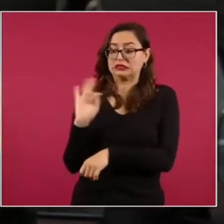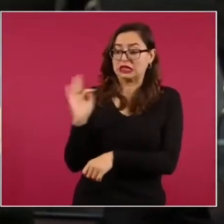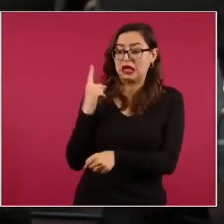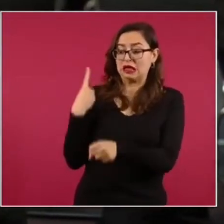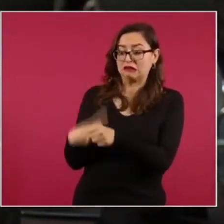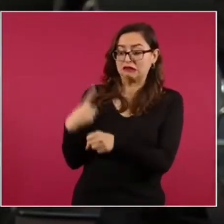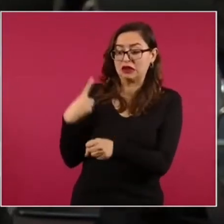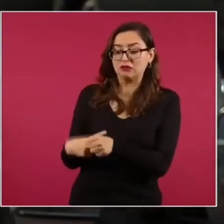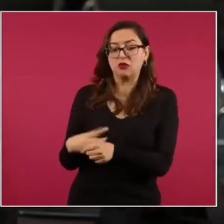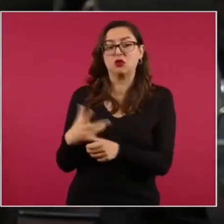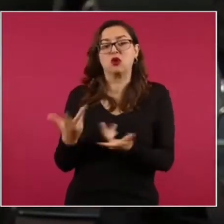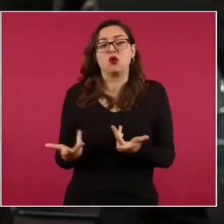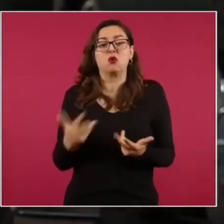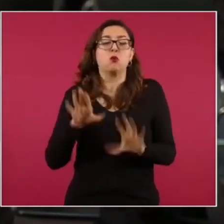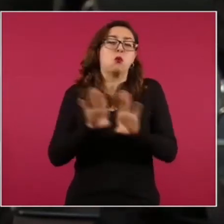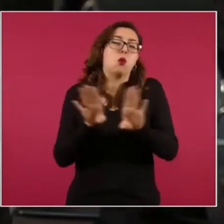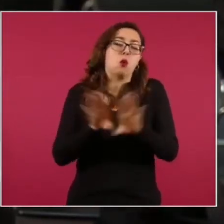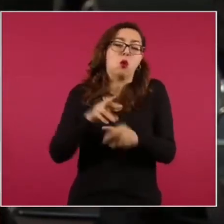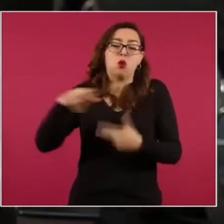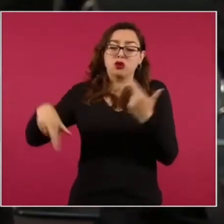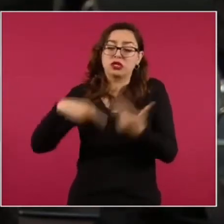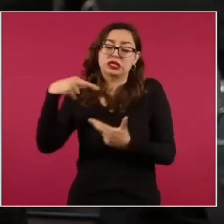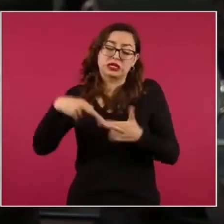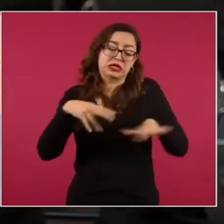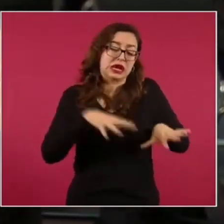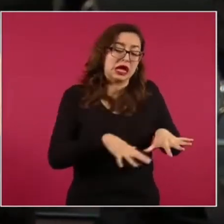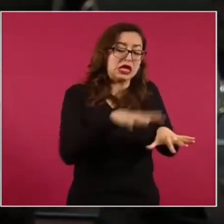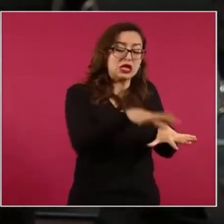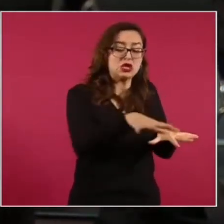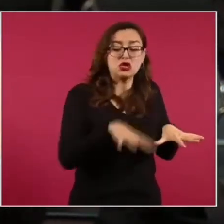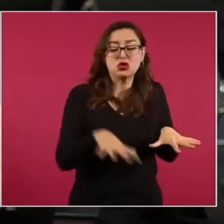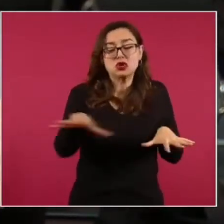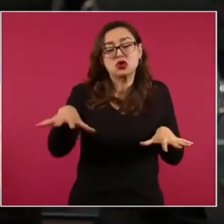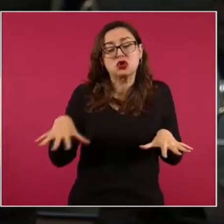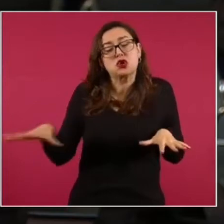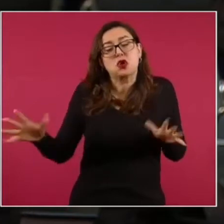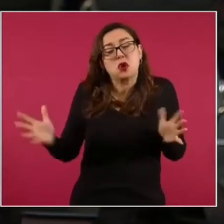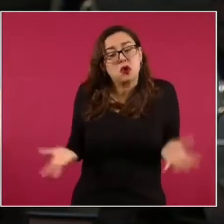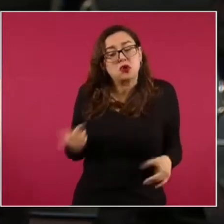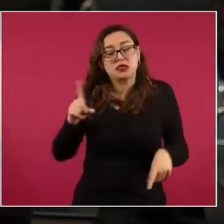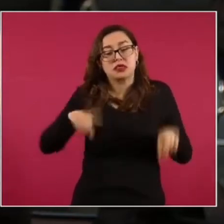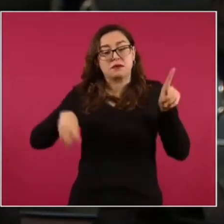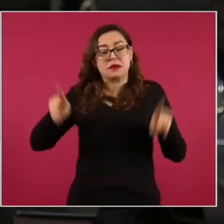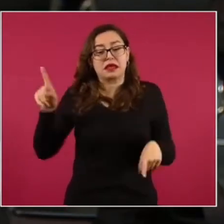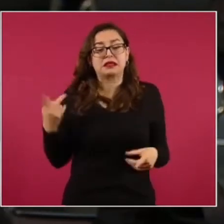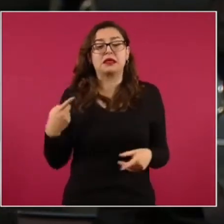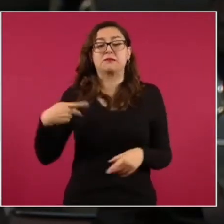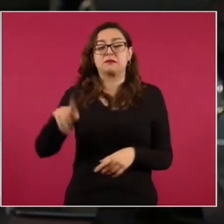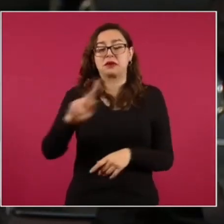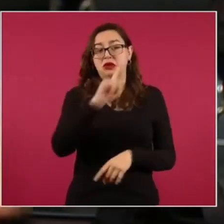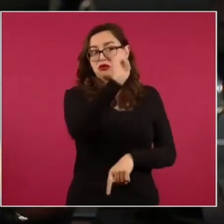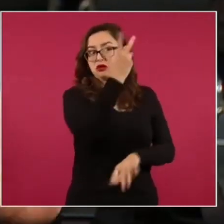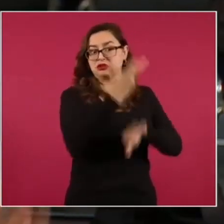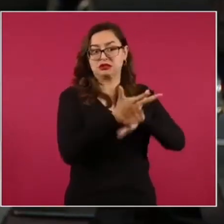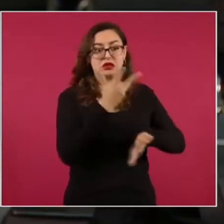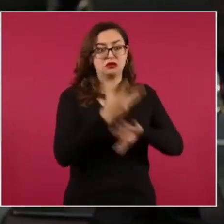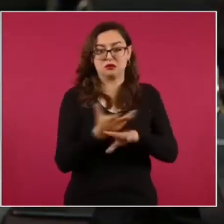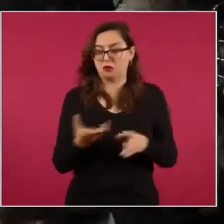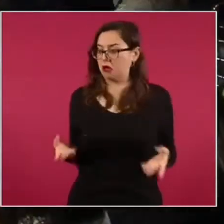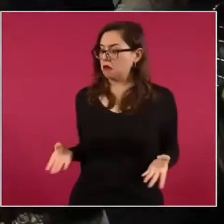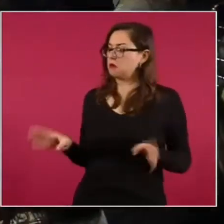zonas, ¿verdad? Pero operan indistintamente, indiscriminadamente en Estados Unidos y cierran y se paró,